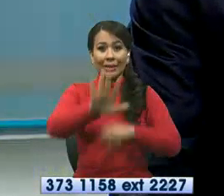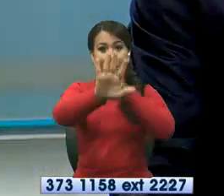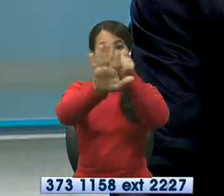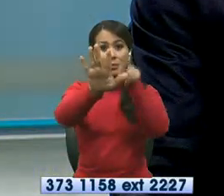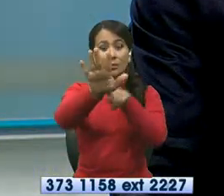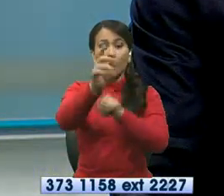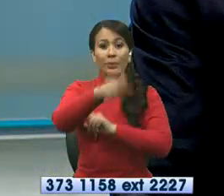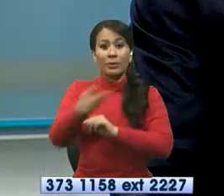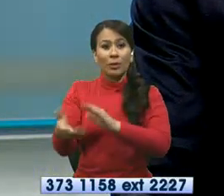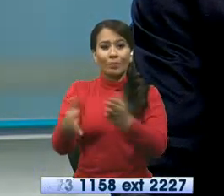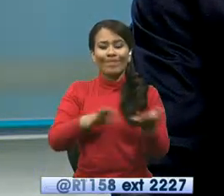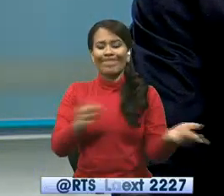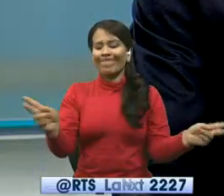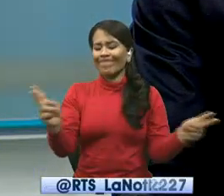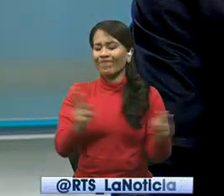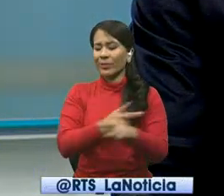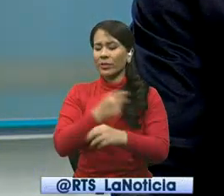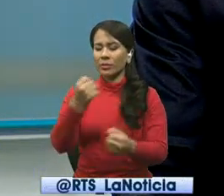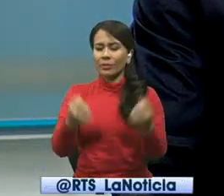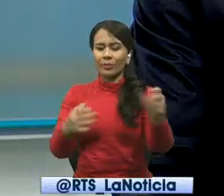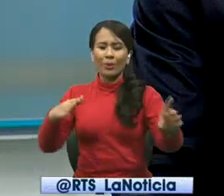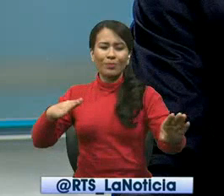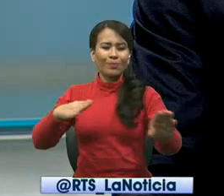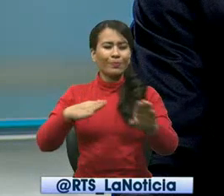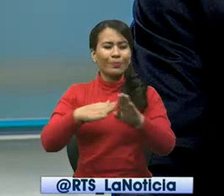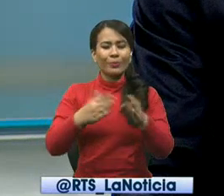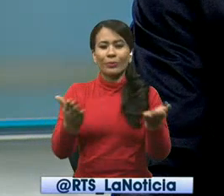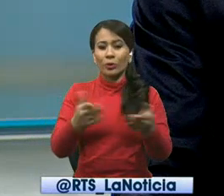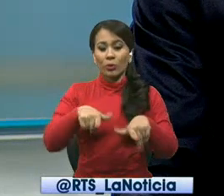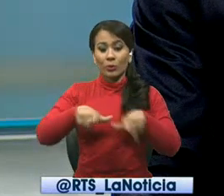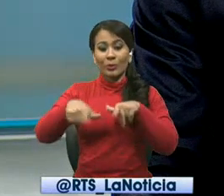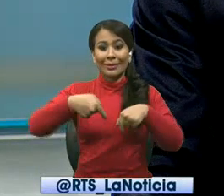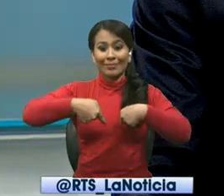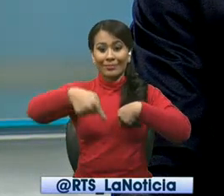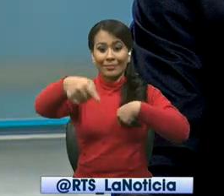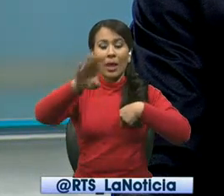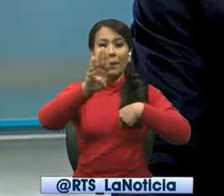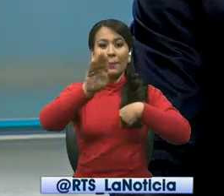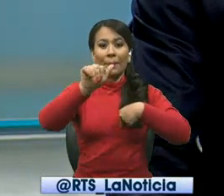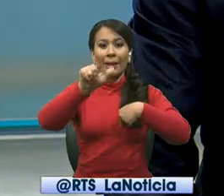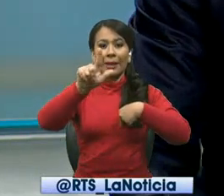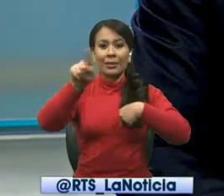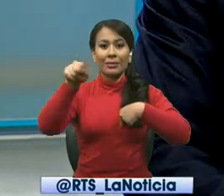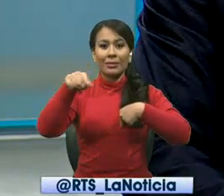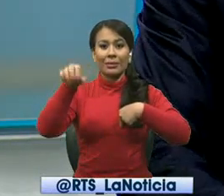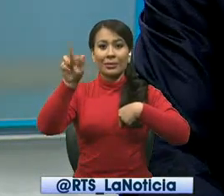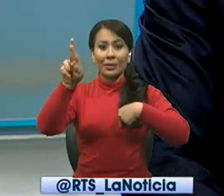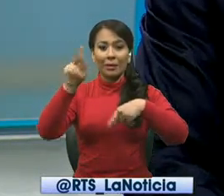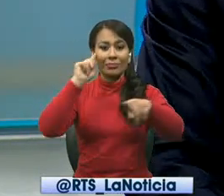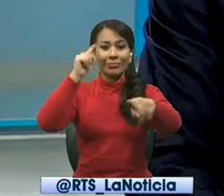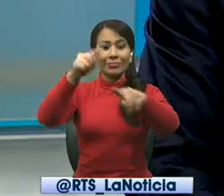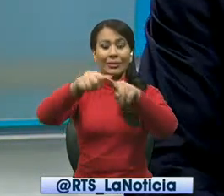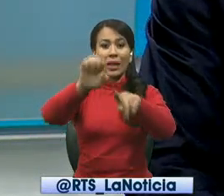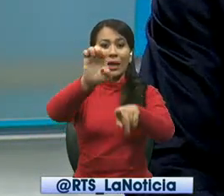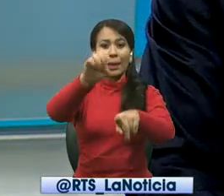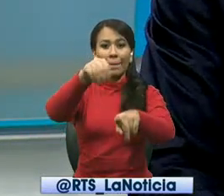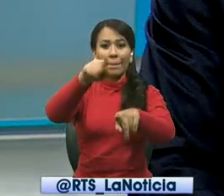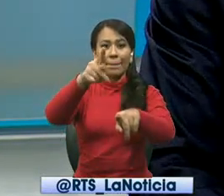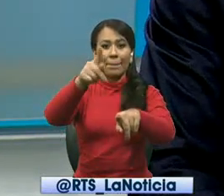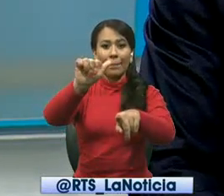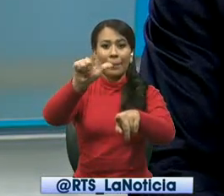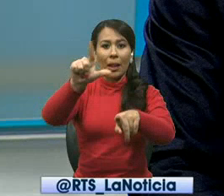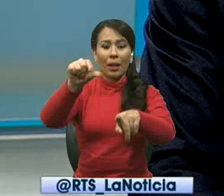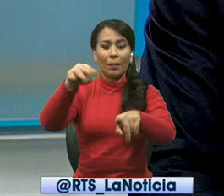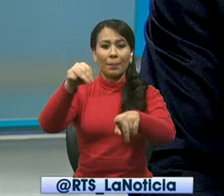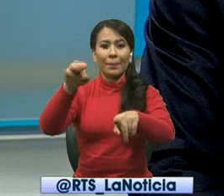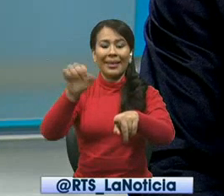Cuatro fallecidos dejó un fatal accidente de tránsito suscitado en la vía Balsar, El Empalme, en la provincia del Guayas. Un grupo de amigos decidió trasladarse a la playa